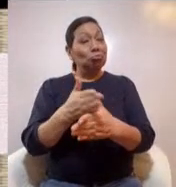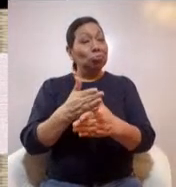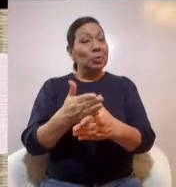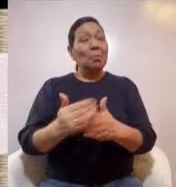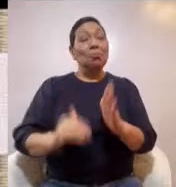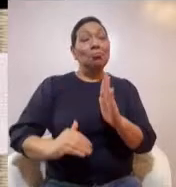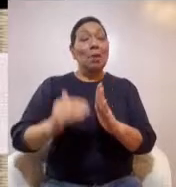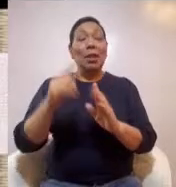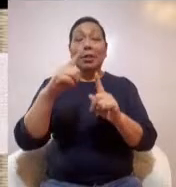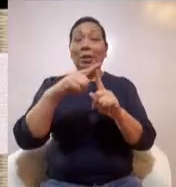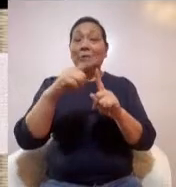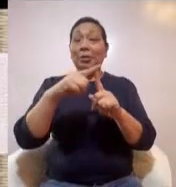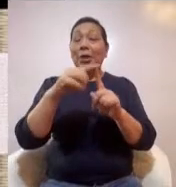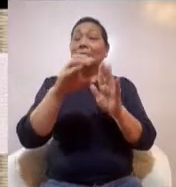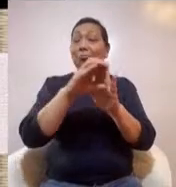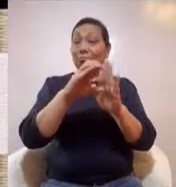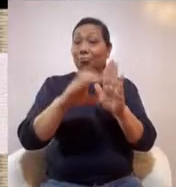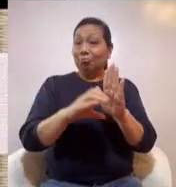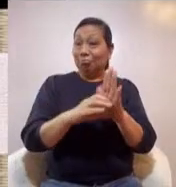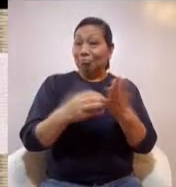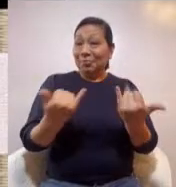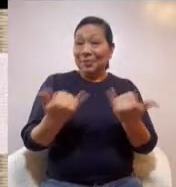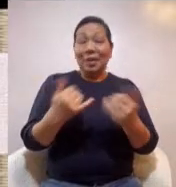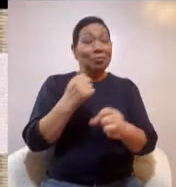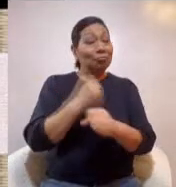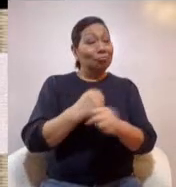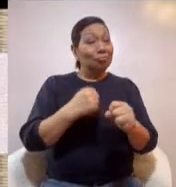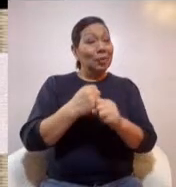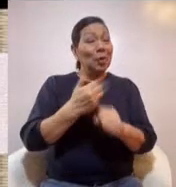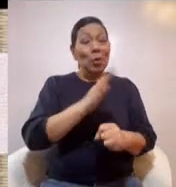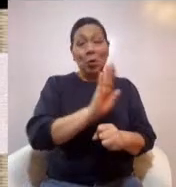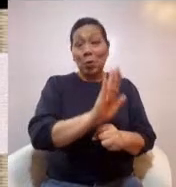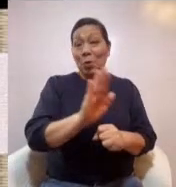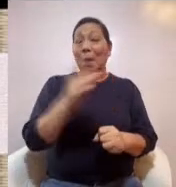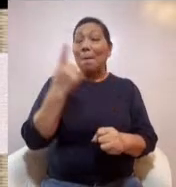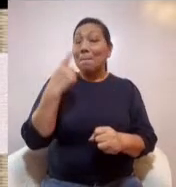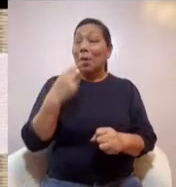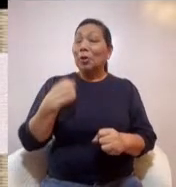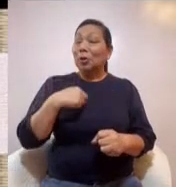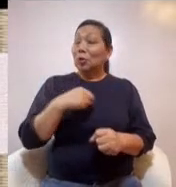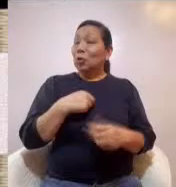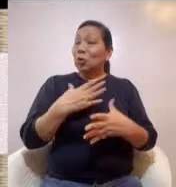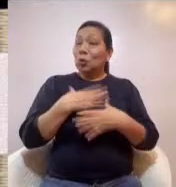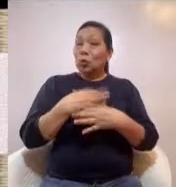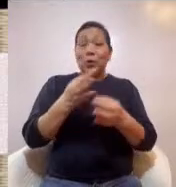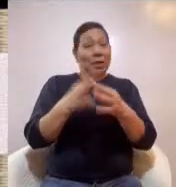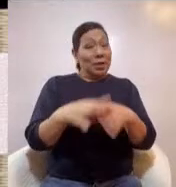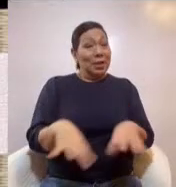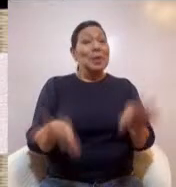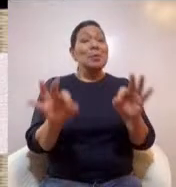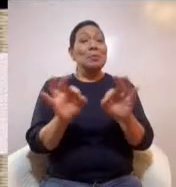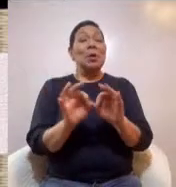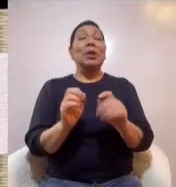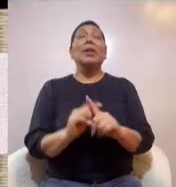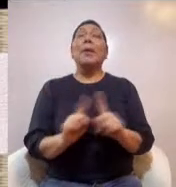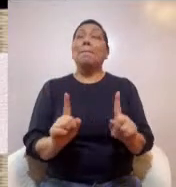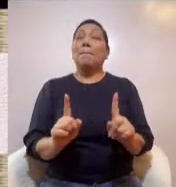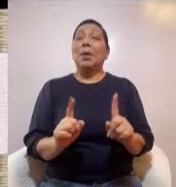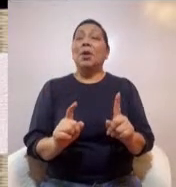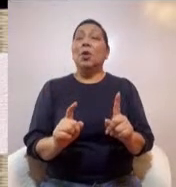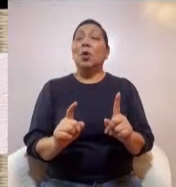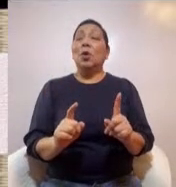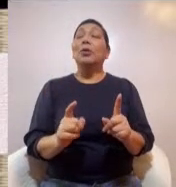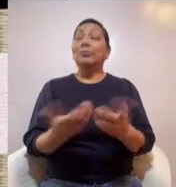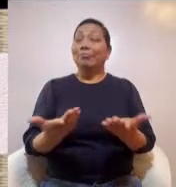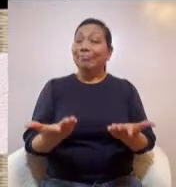poder compartir con el más alto tribunal del Perú el trabajo que realizamos. Para nosotras es muy importante.